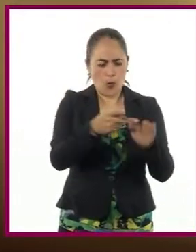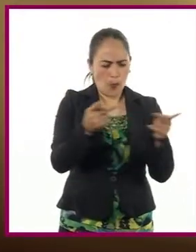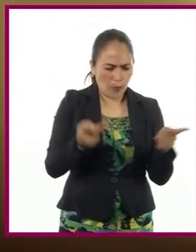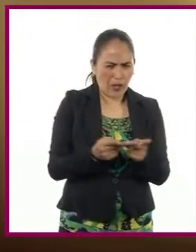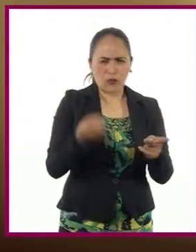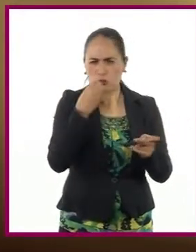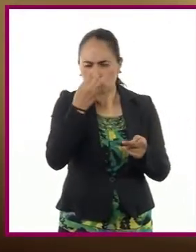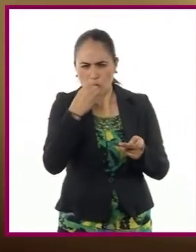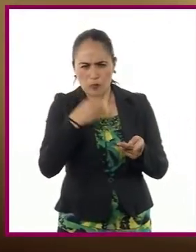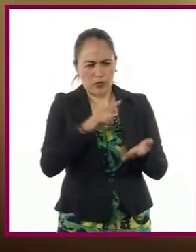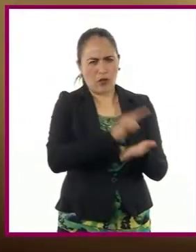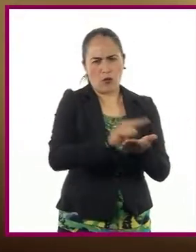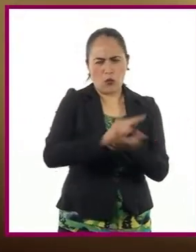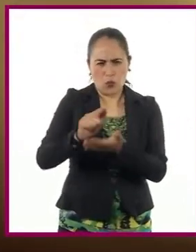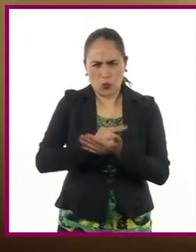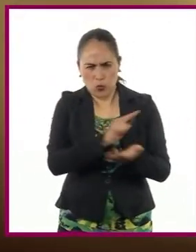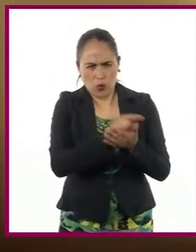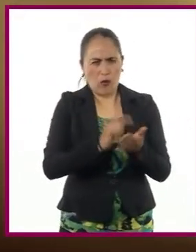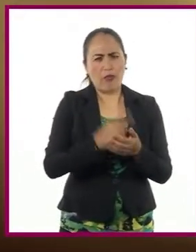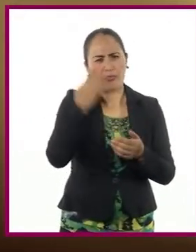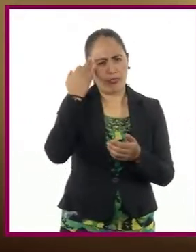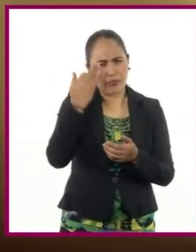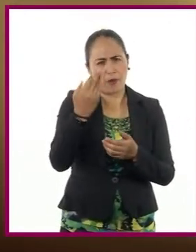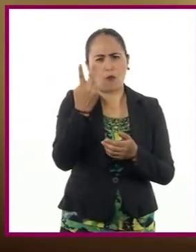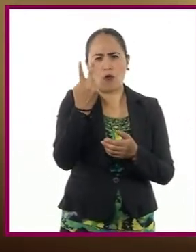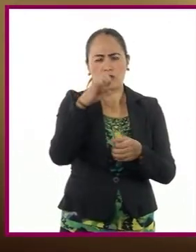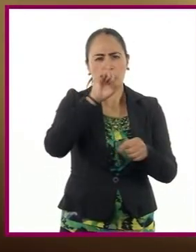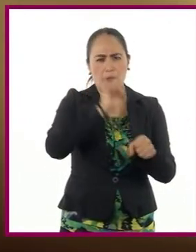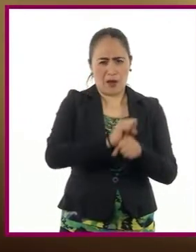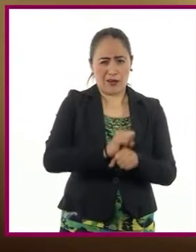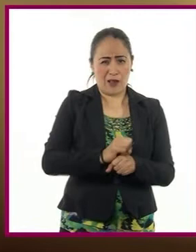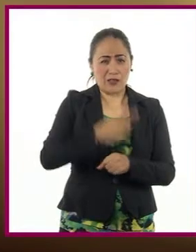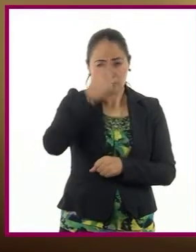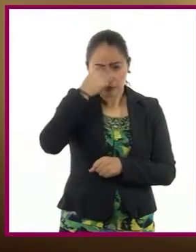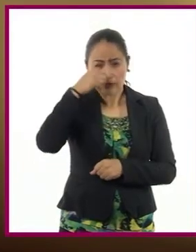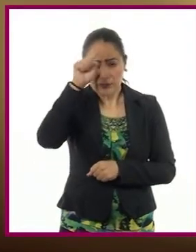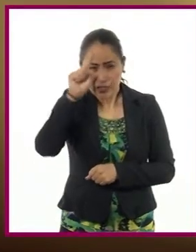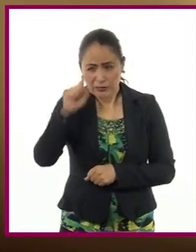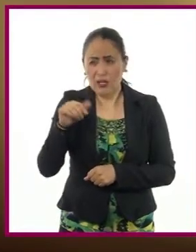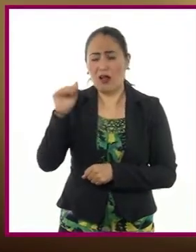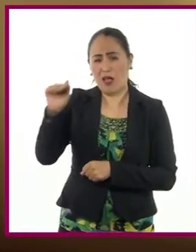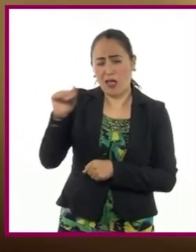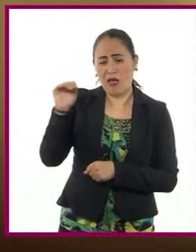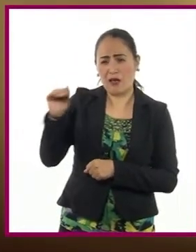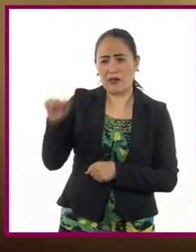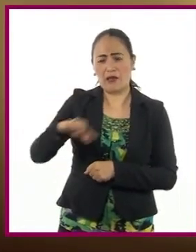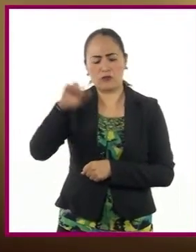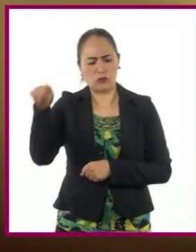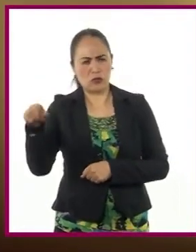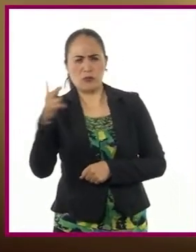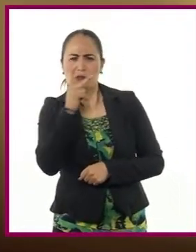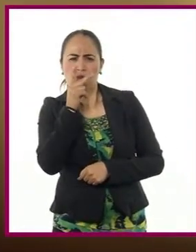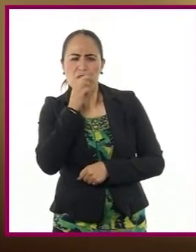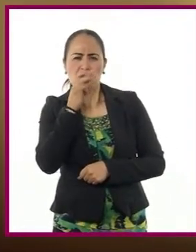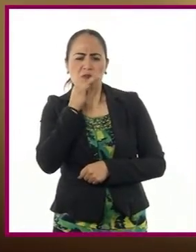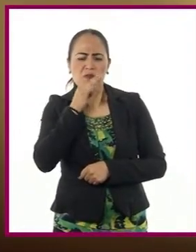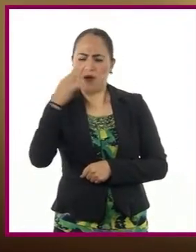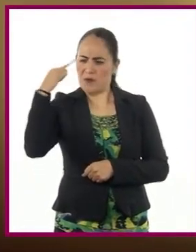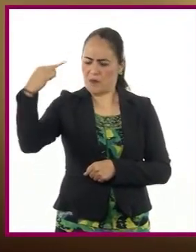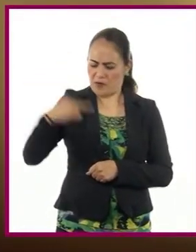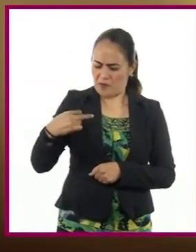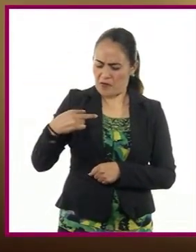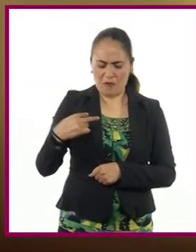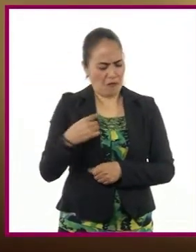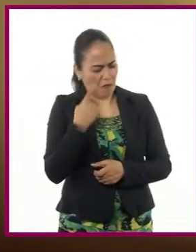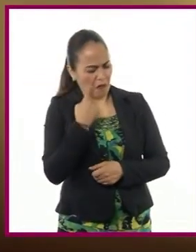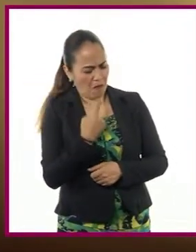de la comida durante 2 semanas. Aunque no fue nada fácil convencerlos, cuando ellos vieron mi compromiso, ya no tuvieron